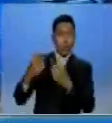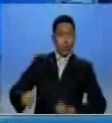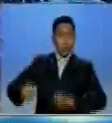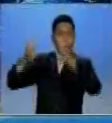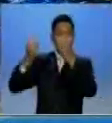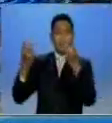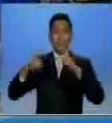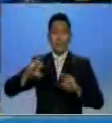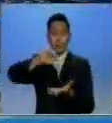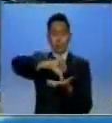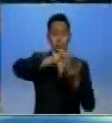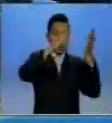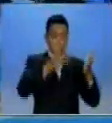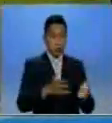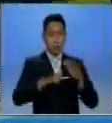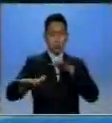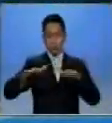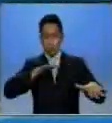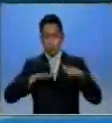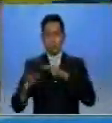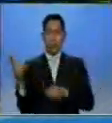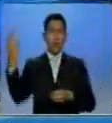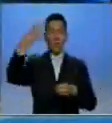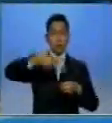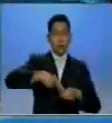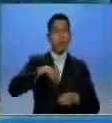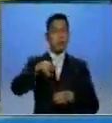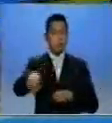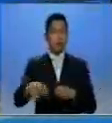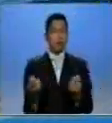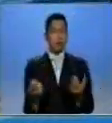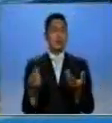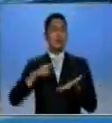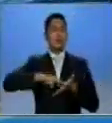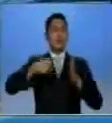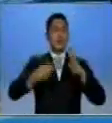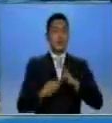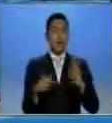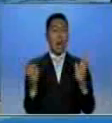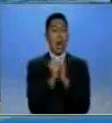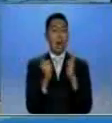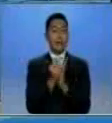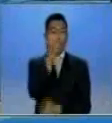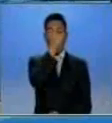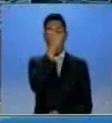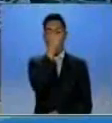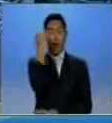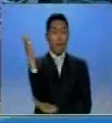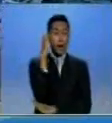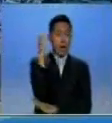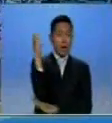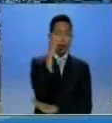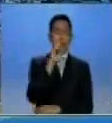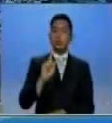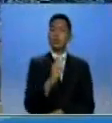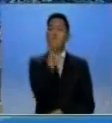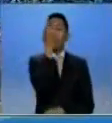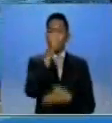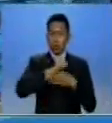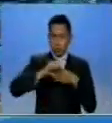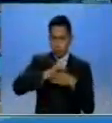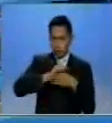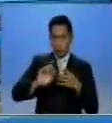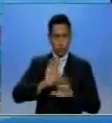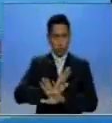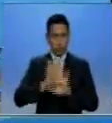participan de forma activa en este ejercicio que supone una declaratoria de alerta roja. Reiterar que se trata únicamente de un